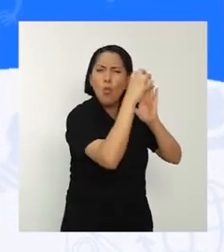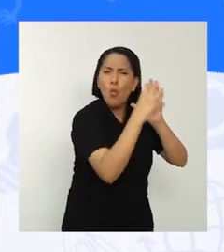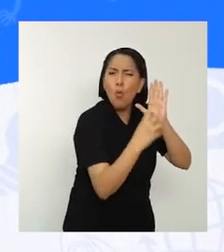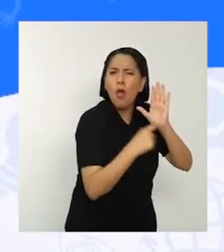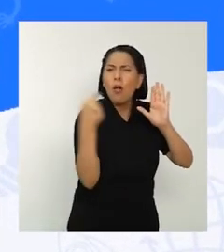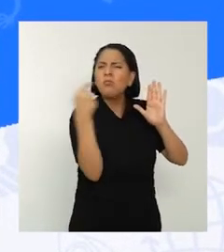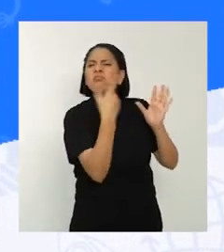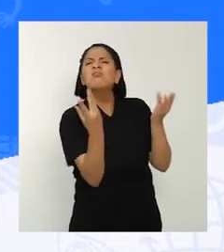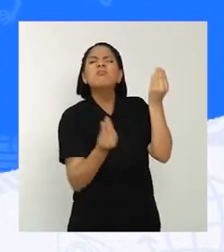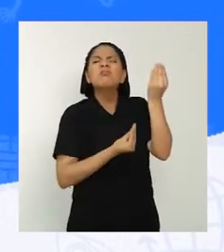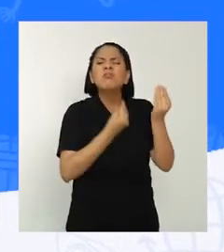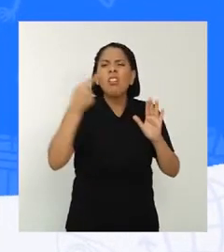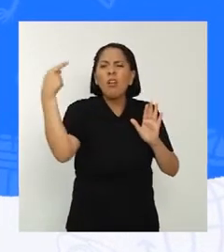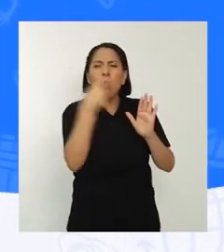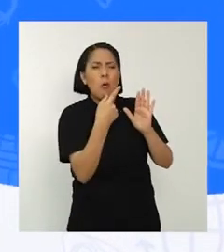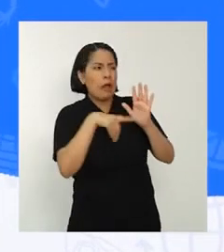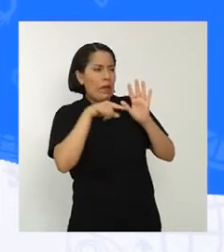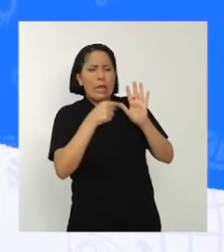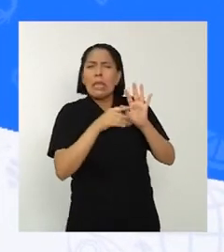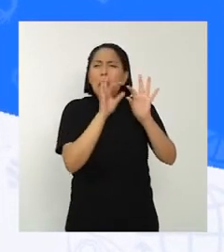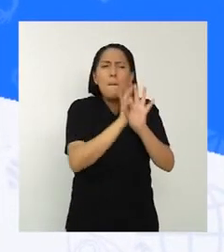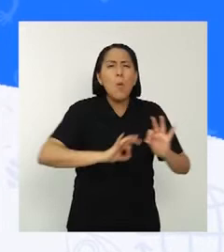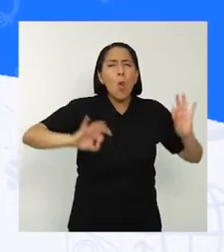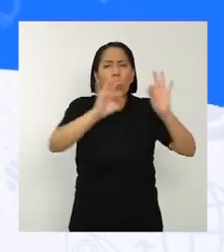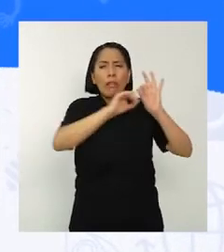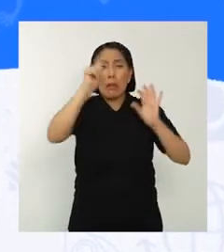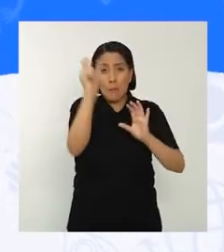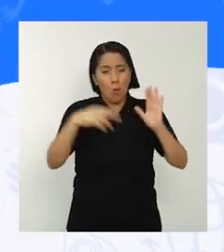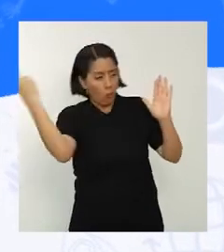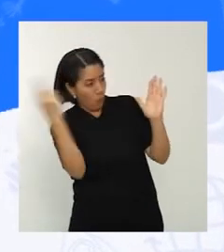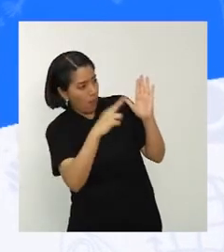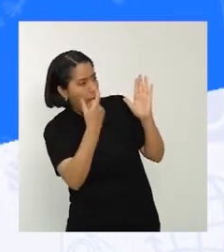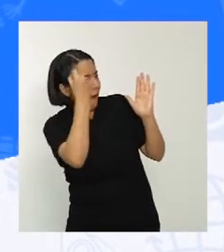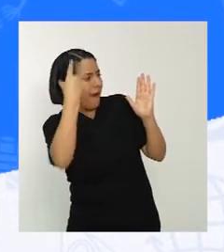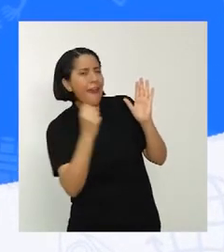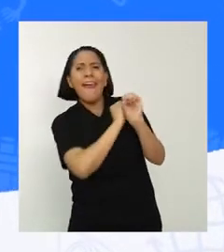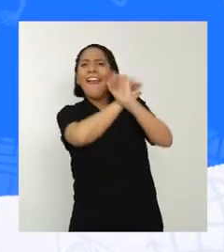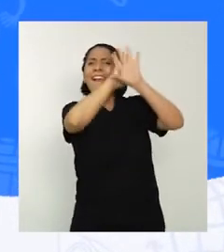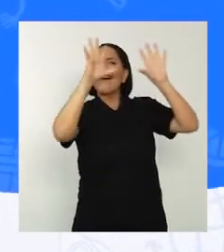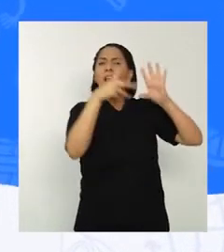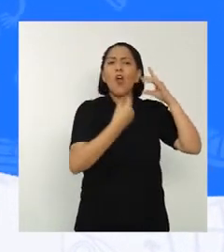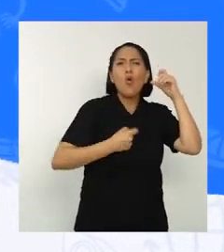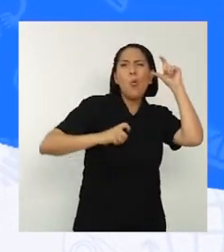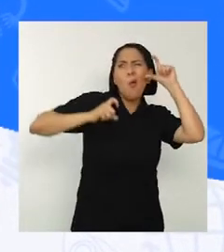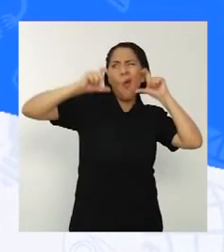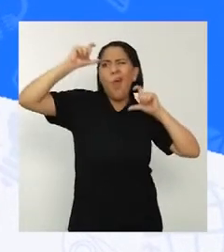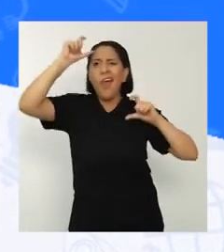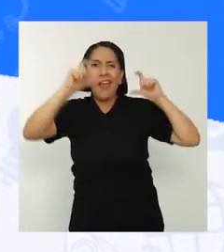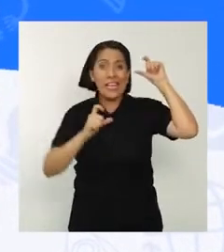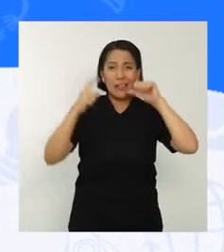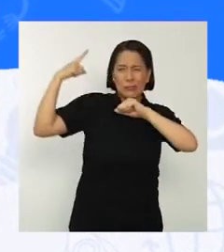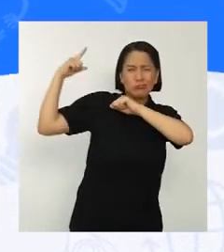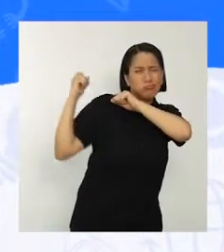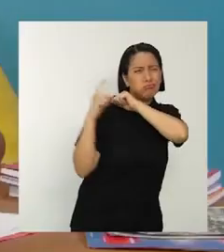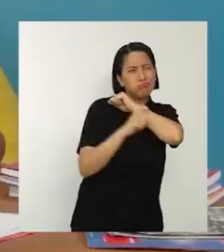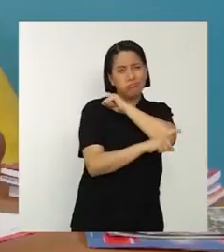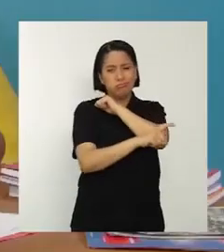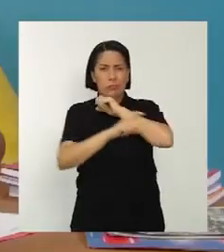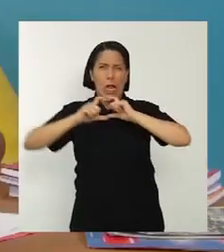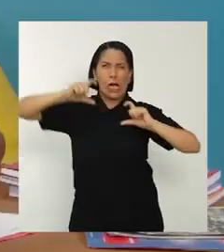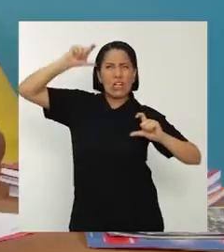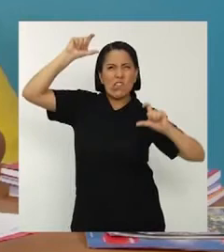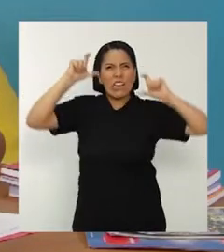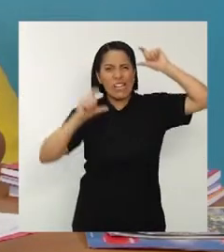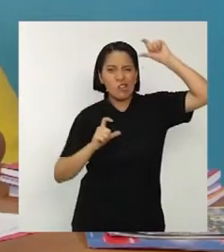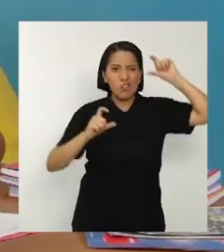debemos dejar muy claro qué es lo que está haciendo el personaje. Así que debemos dibujar el gesto de manera exagerada.